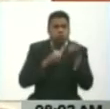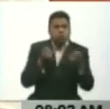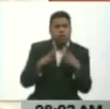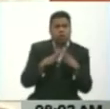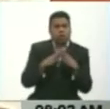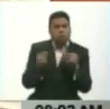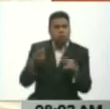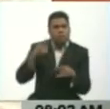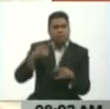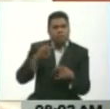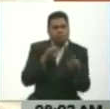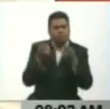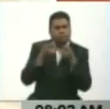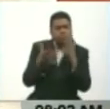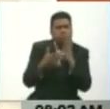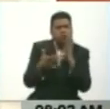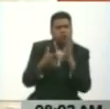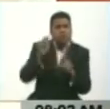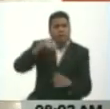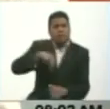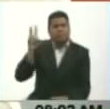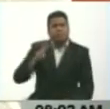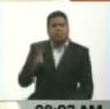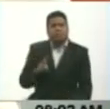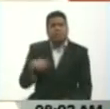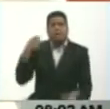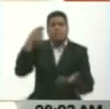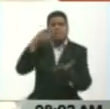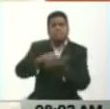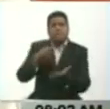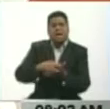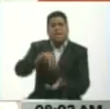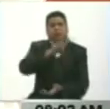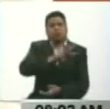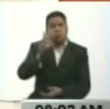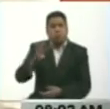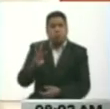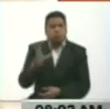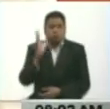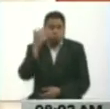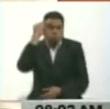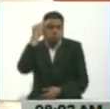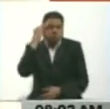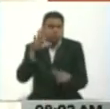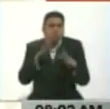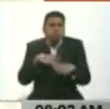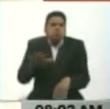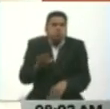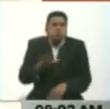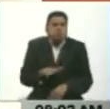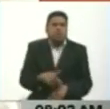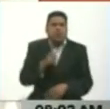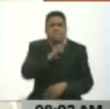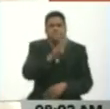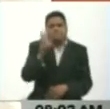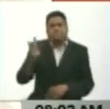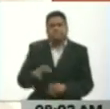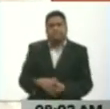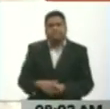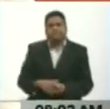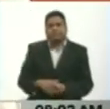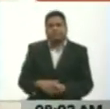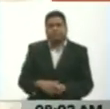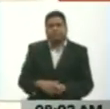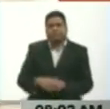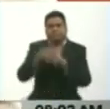haciendo, desarrollando, pagando portales web que no se saben de dónde salen, pero que se montan en la campaña de guerra sucia,